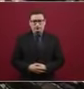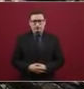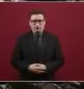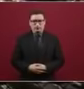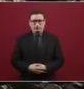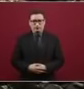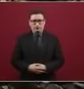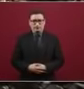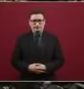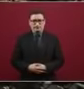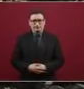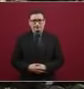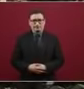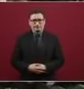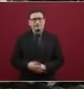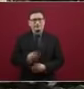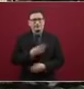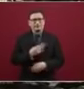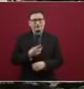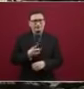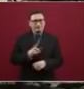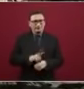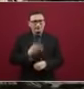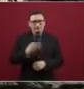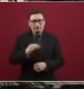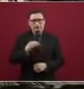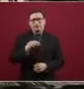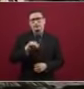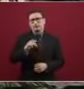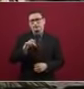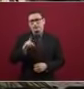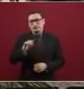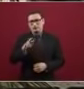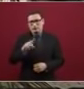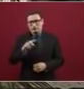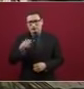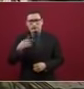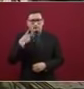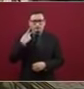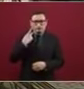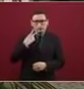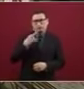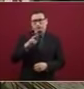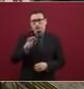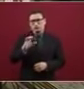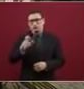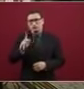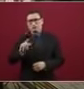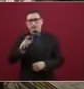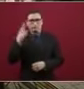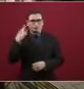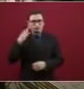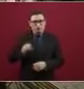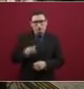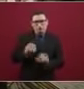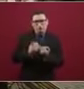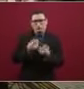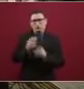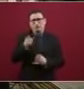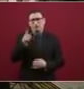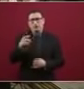Sí, buenos días, señor presidente. Demián Duarte, de Pasión por los Negocios, Política y Rock and Roll Radio y Proyecto Puente de